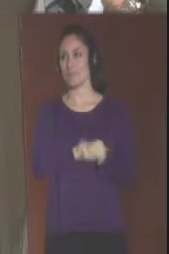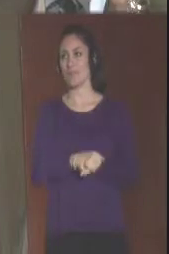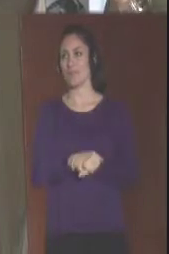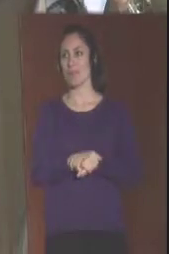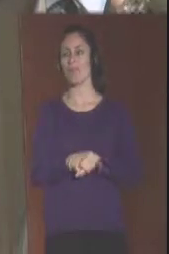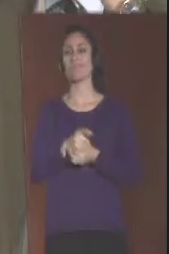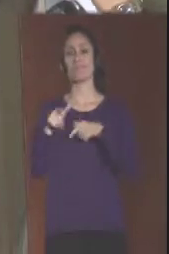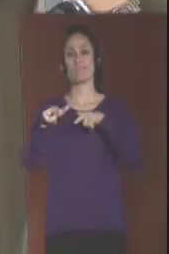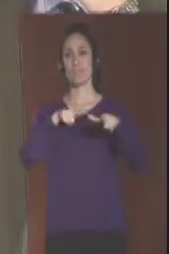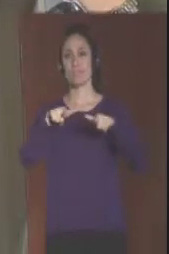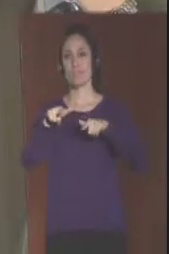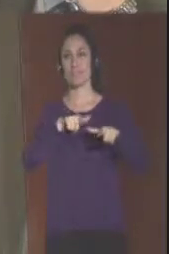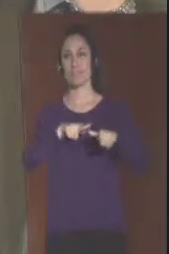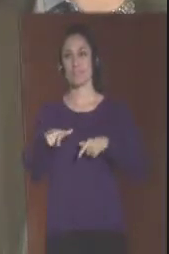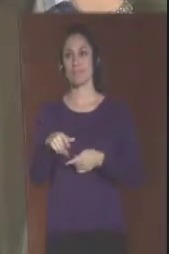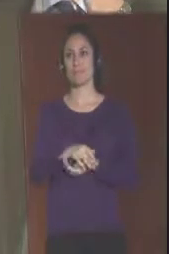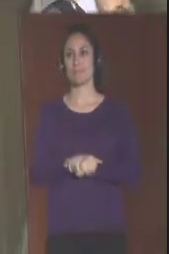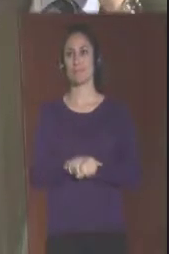lo local,